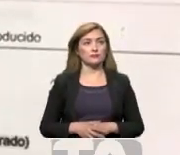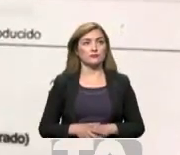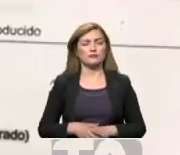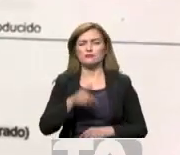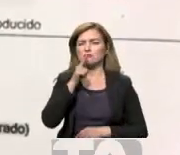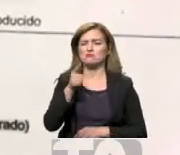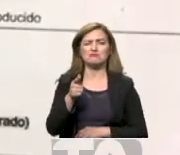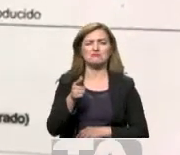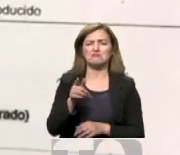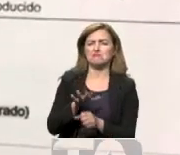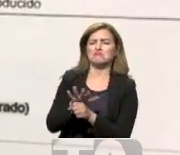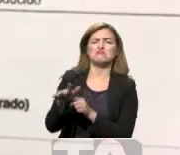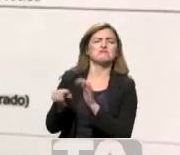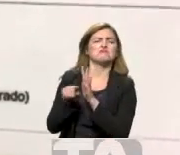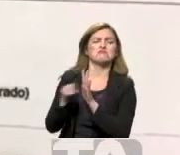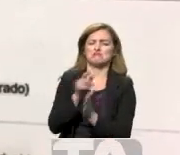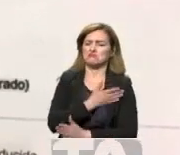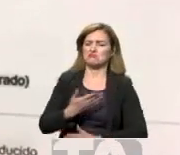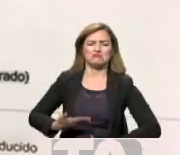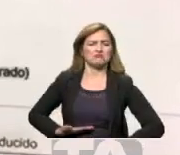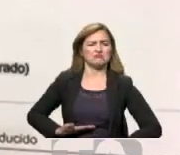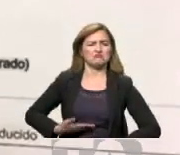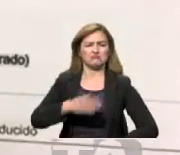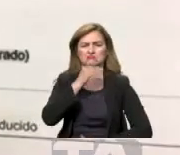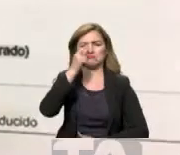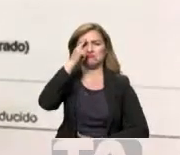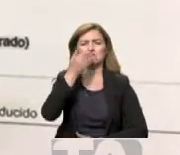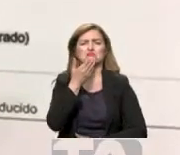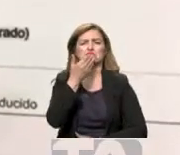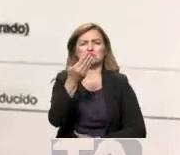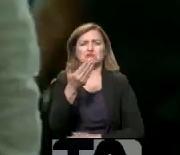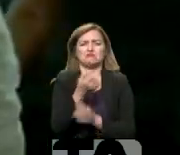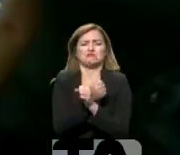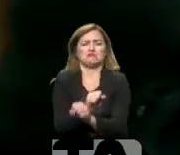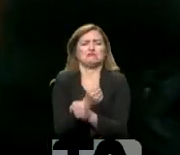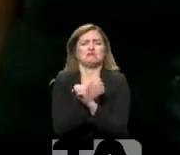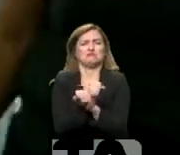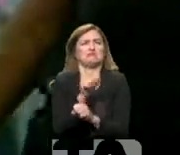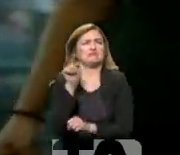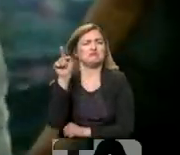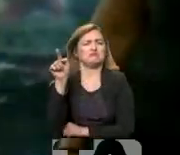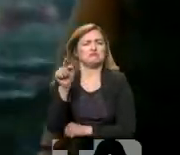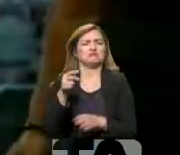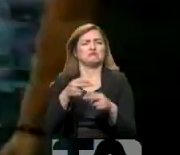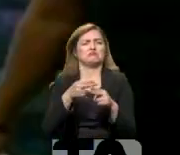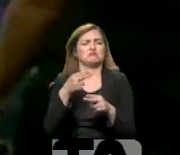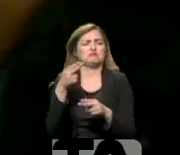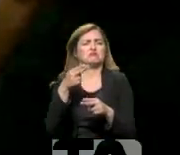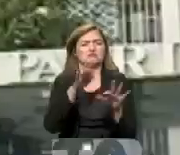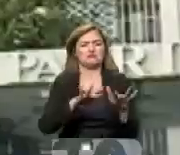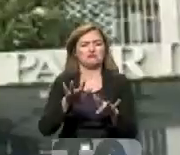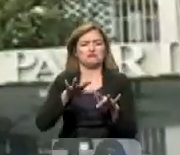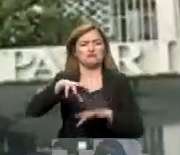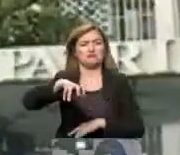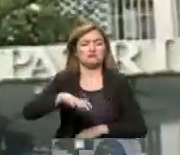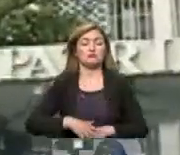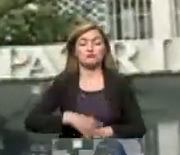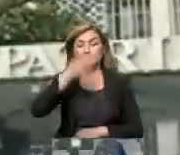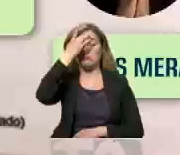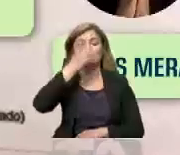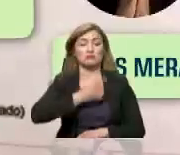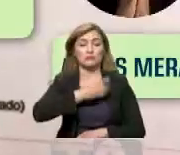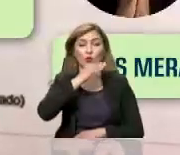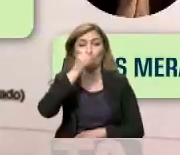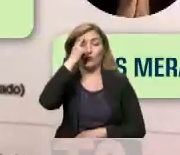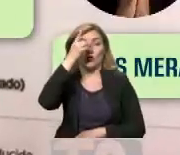al presidente Correa? ¿Cómo le piden que siga defendiendo a Solís? Mera le asegura que es una posición que Correa tomó por sí